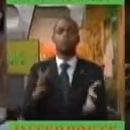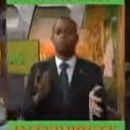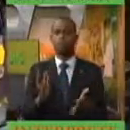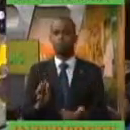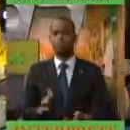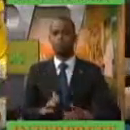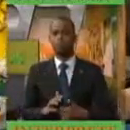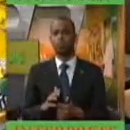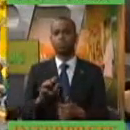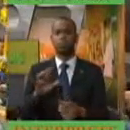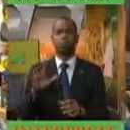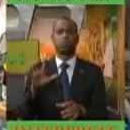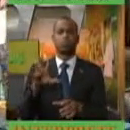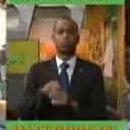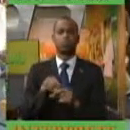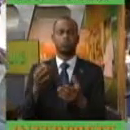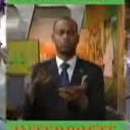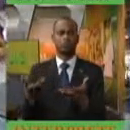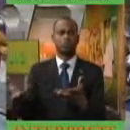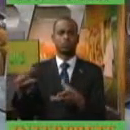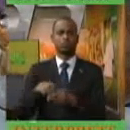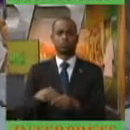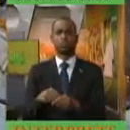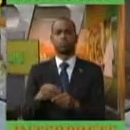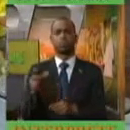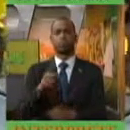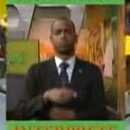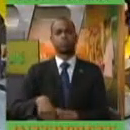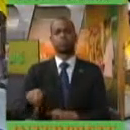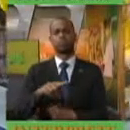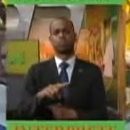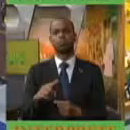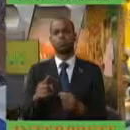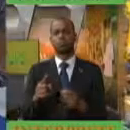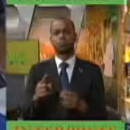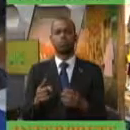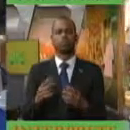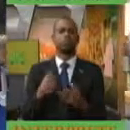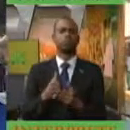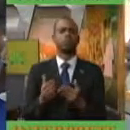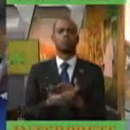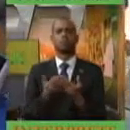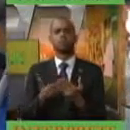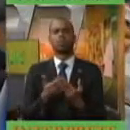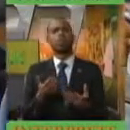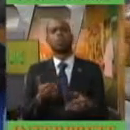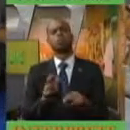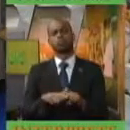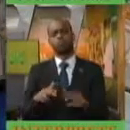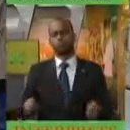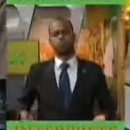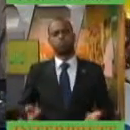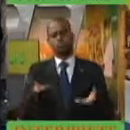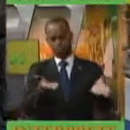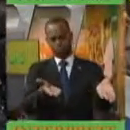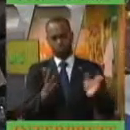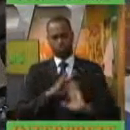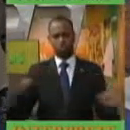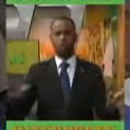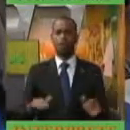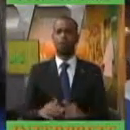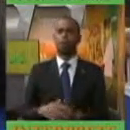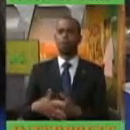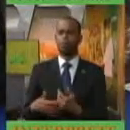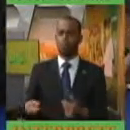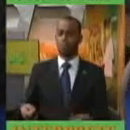la inclusión desde el punto de vista de ya te facilité la silla, o ya te di el bastón, o lo